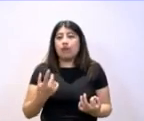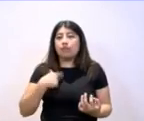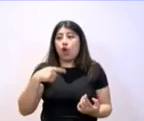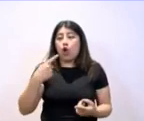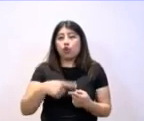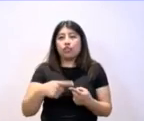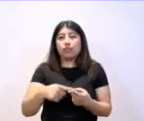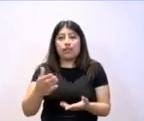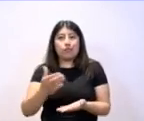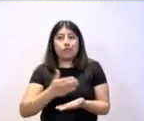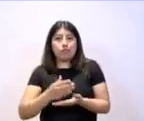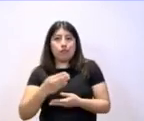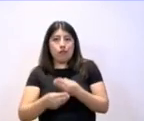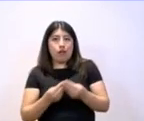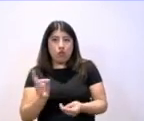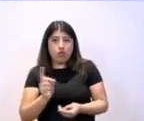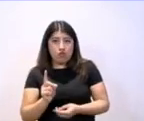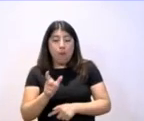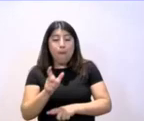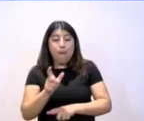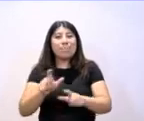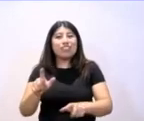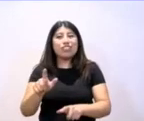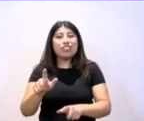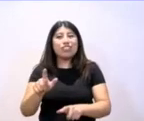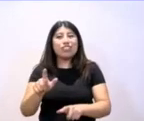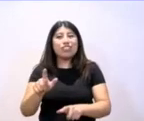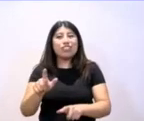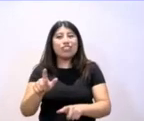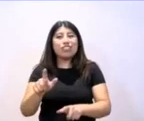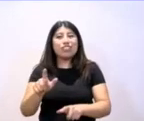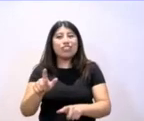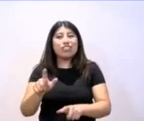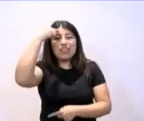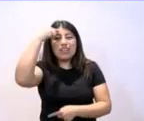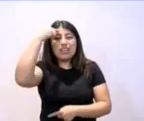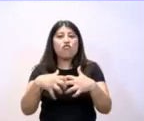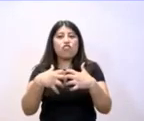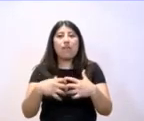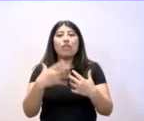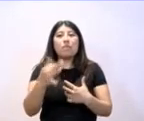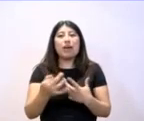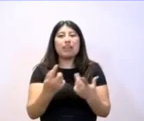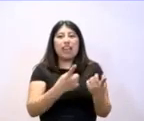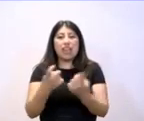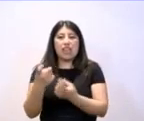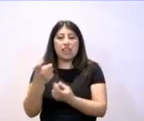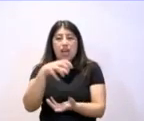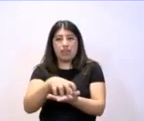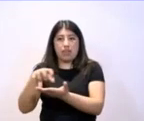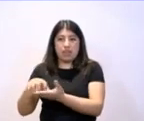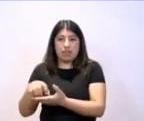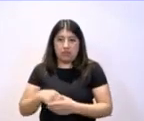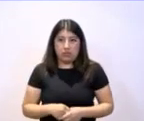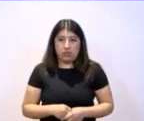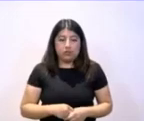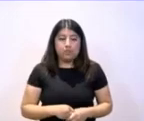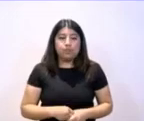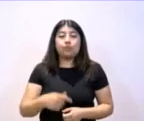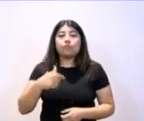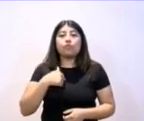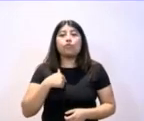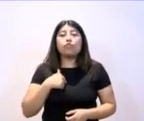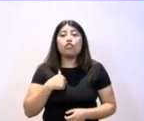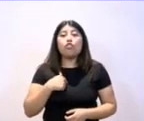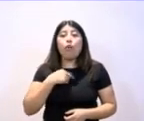de las personas que más saben de cómo funcionan y de cuáles son las necesidades de esos centros. Porque vengo aquí a trasladar